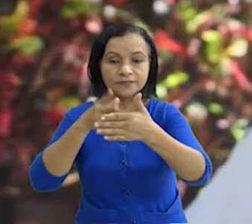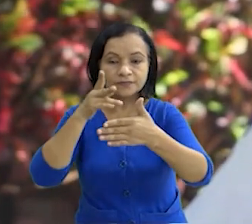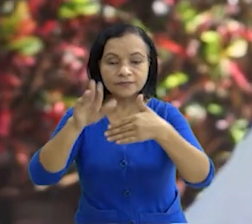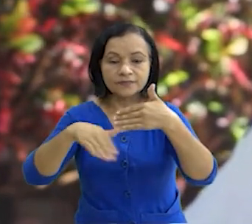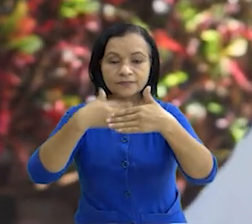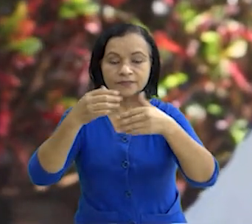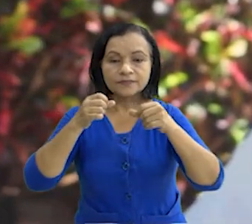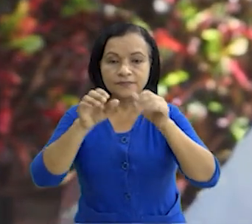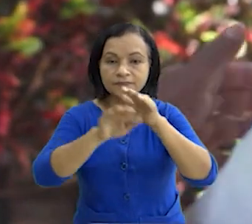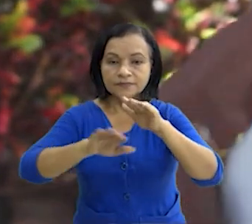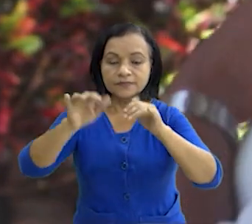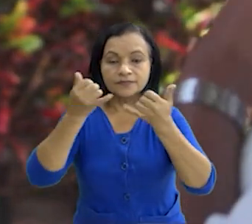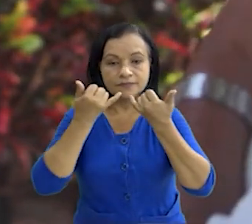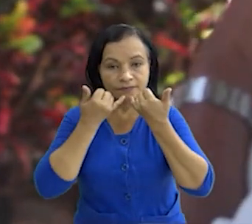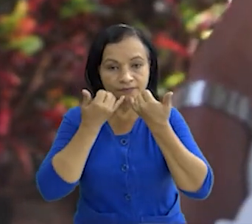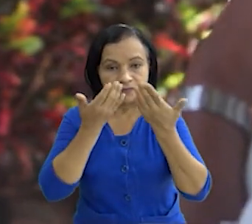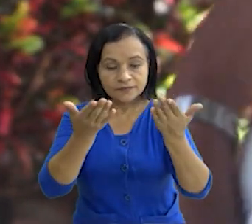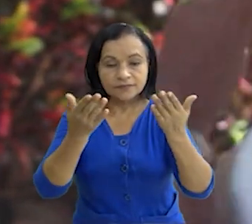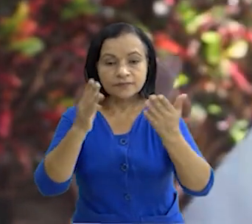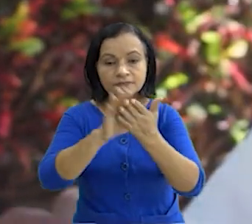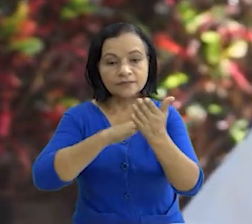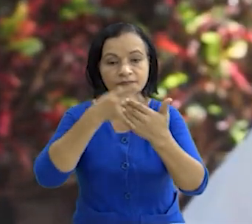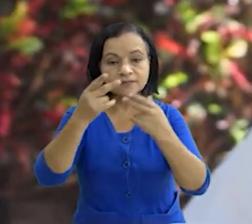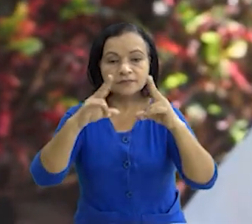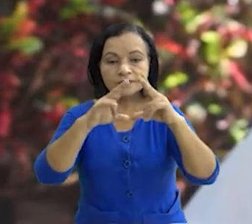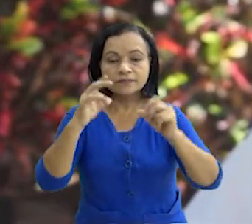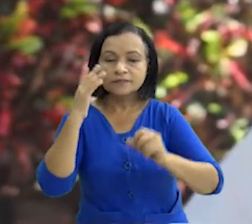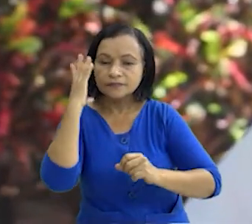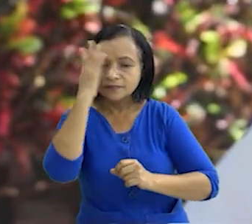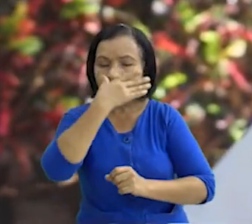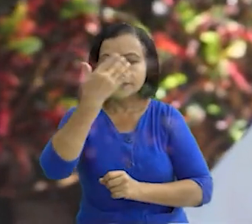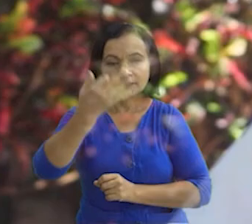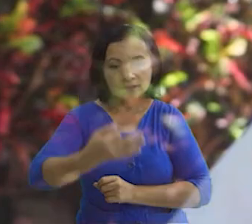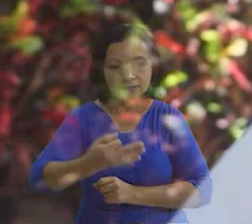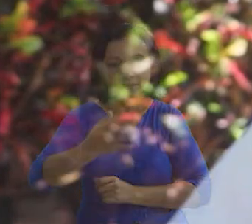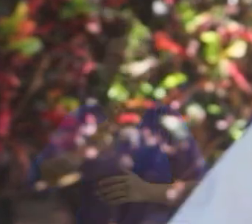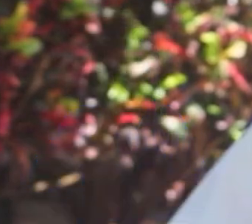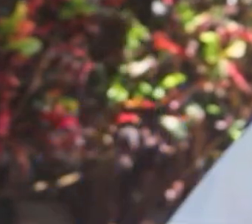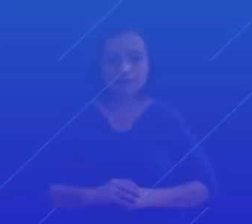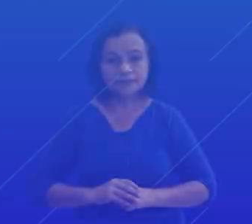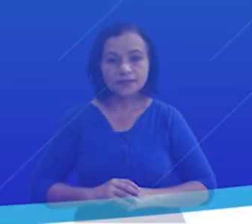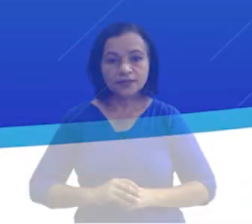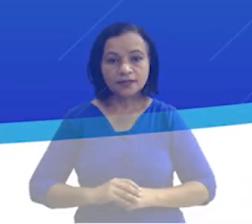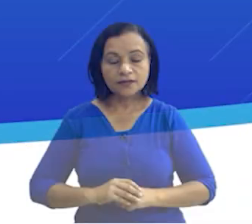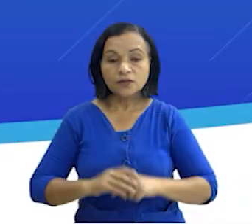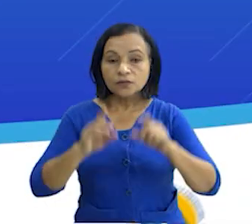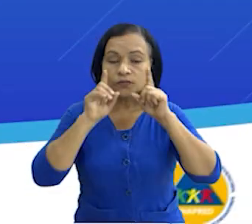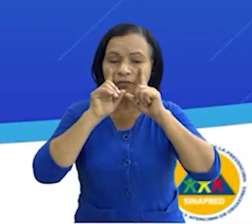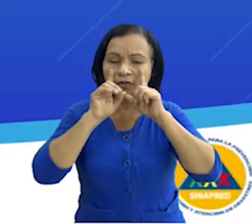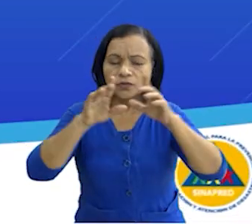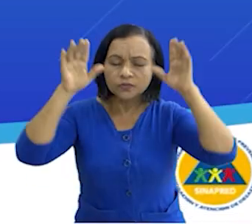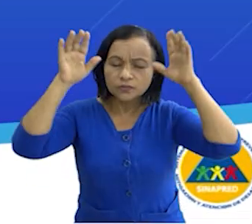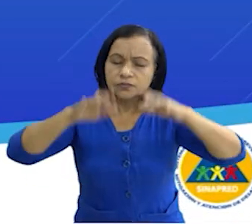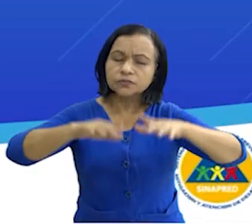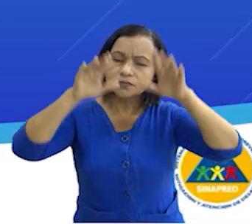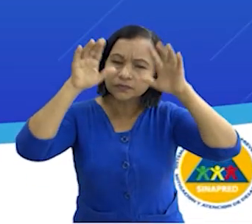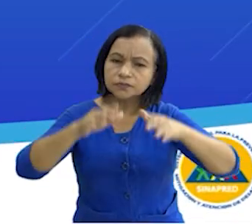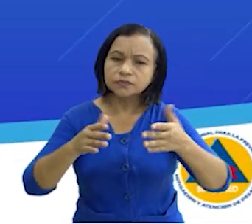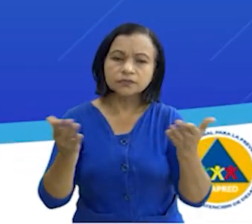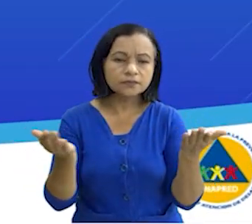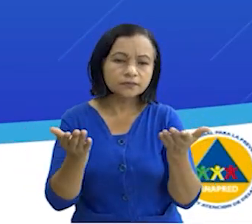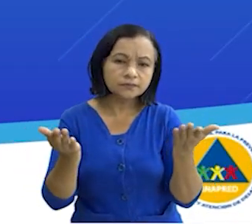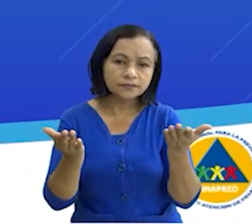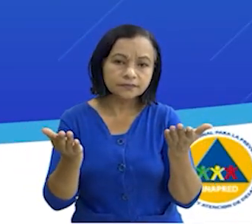pero al regresar, más información en su programa Nicaragua Linda y Segura. Protejámonos de las lluvias.